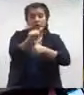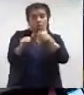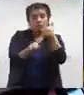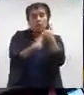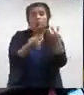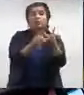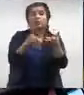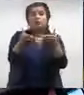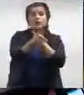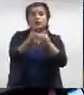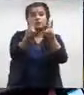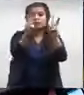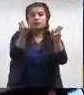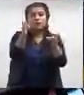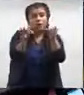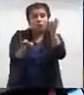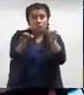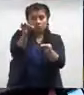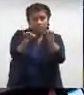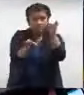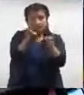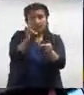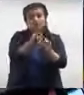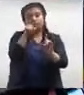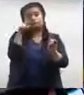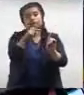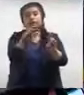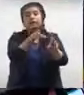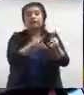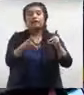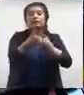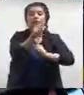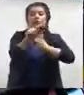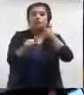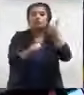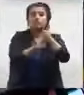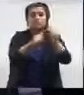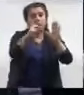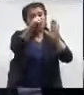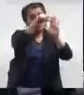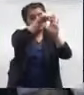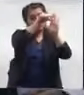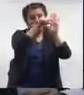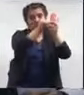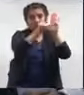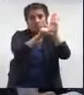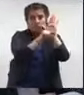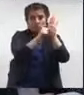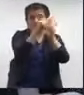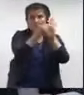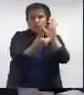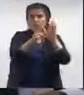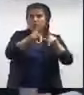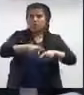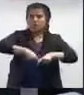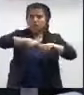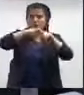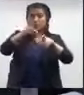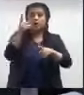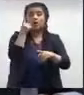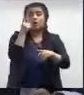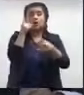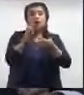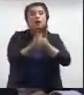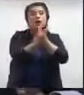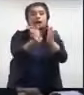Subdirección de Asuntos Jurídicos. Esta subdirección jerárquicamente depende de la Dirección